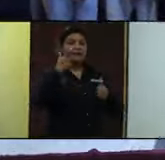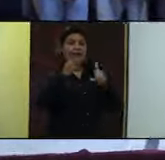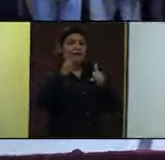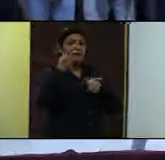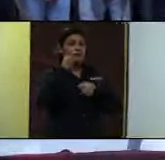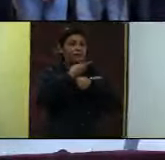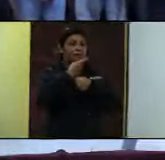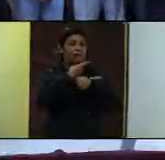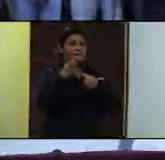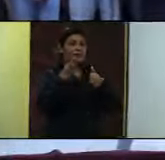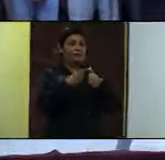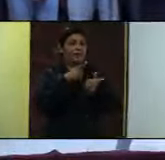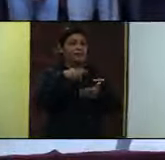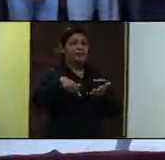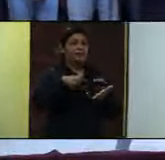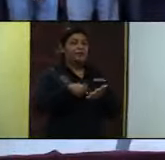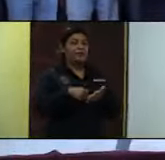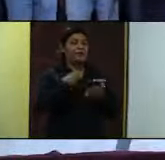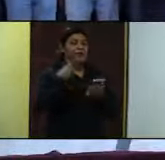lugar con su medalla.